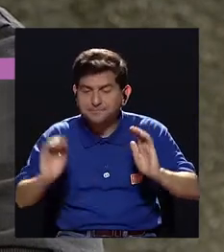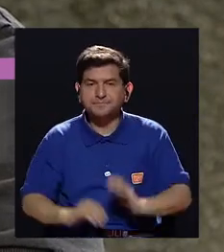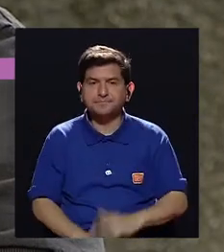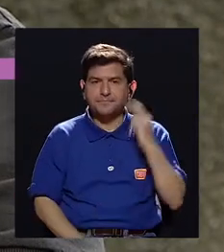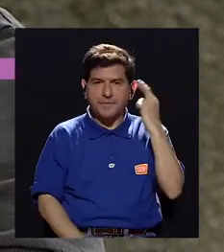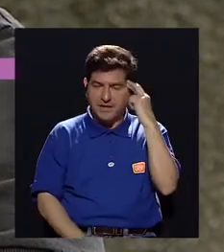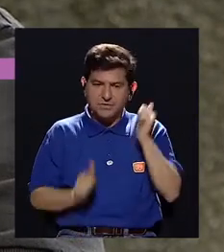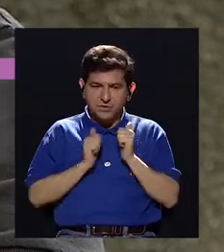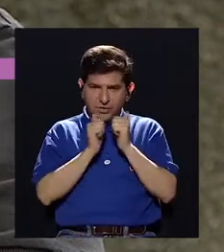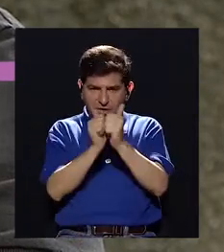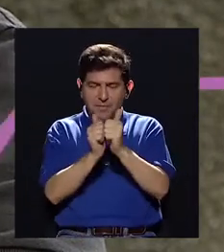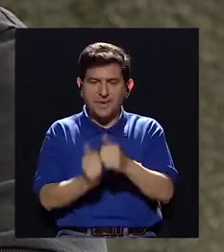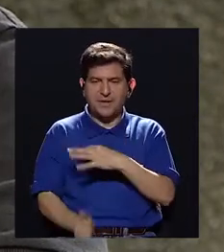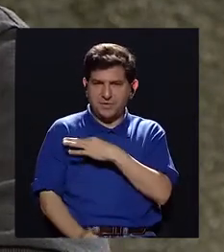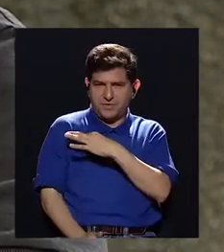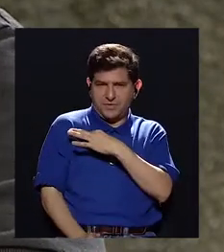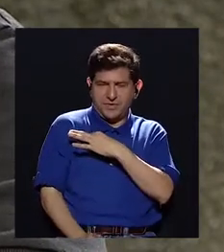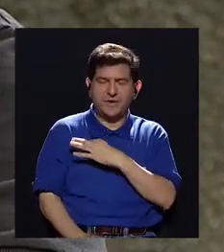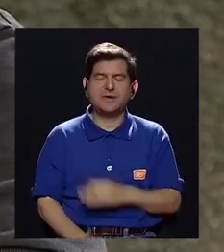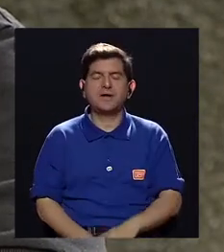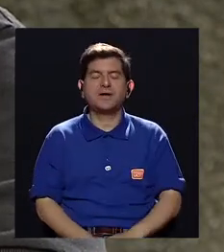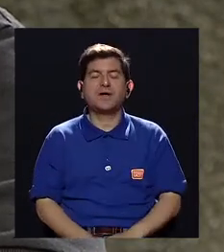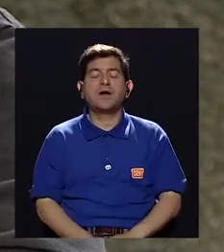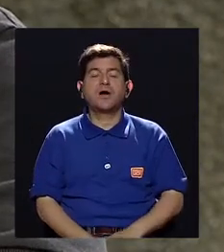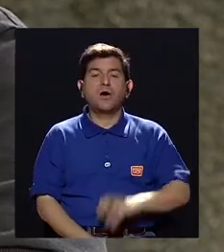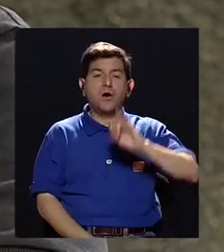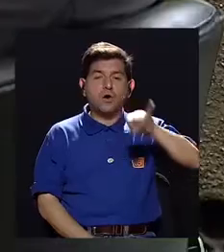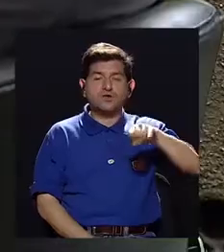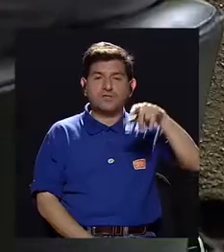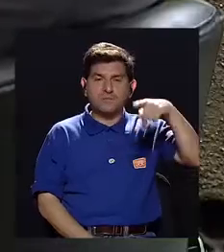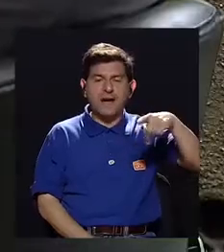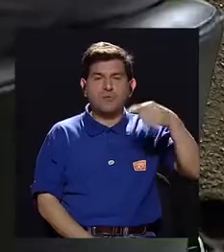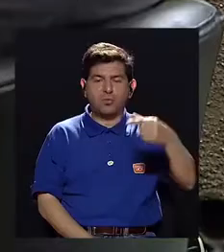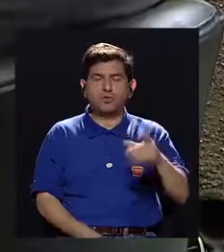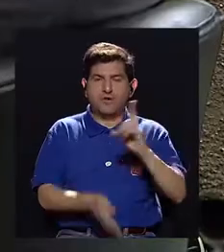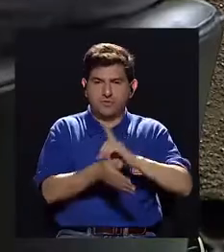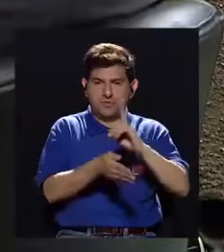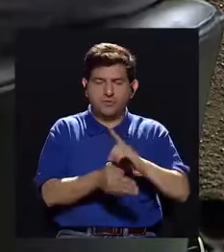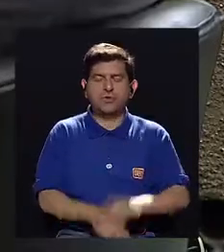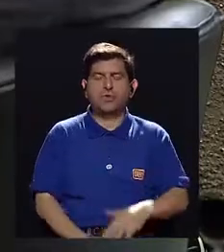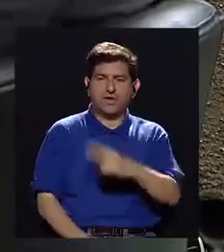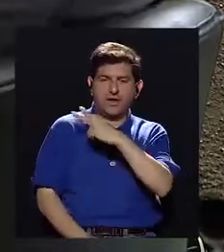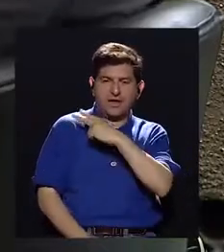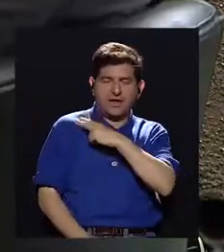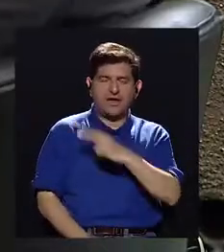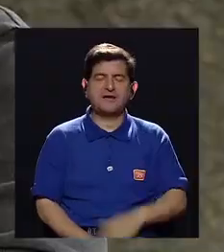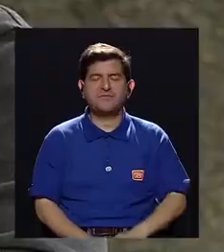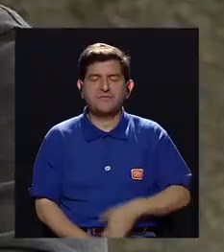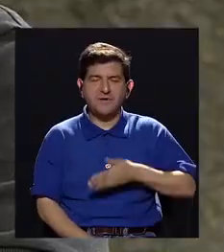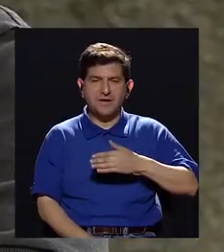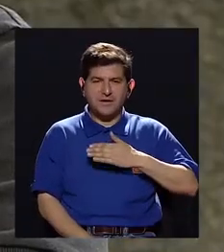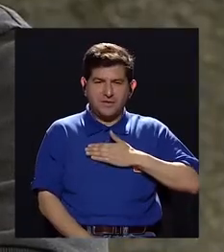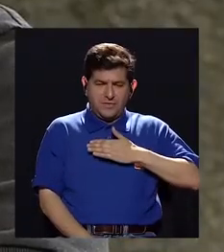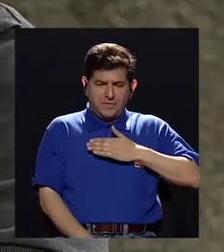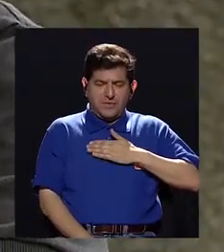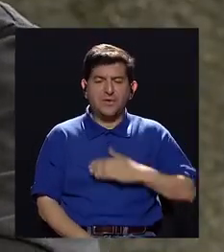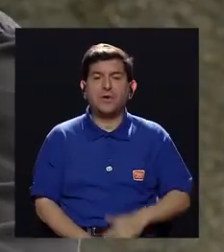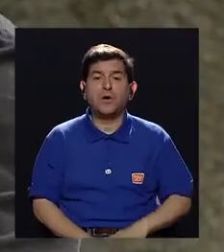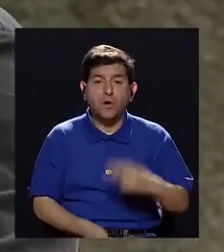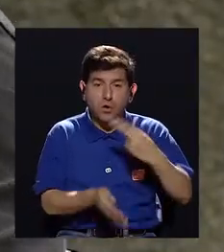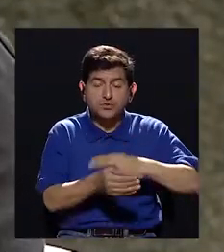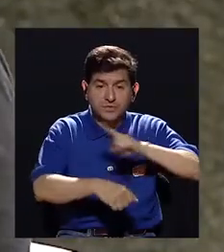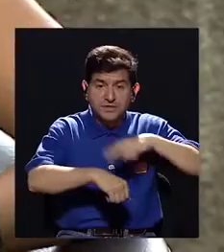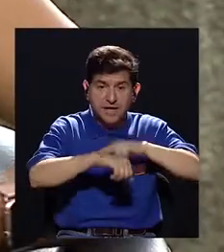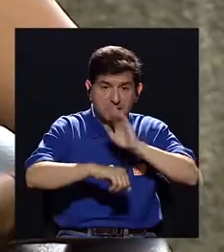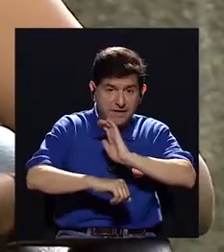y para lo cual nos acompaña nuestro invitado, el doctor José Pablo Gutiérrez, quien actualmente es el jefe de neumología del Hospital Nacional de